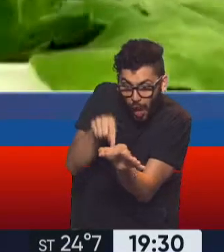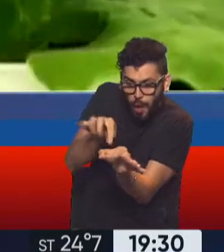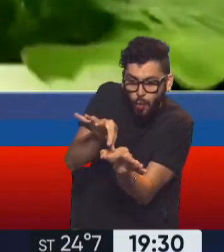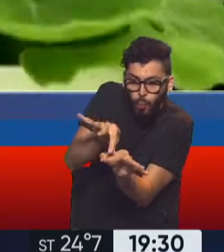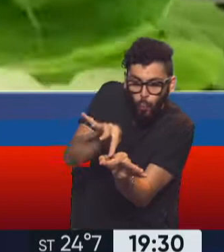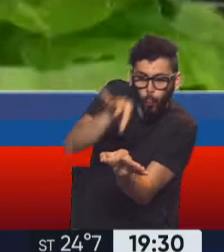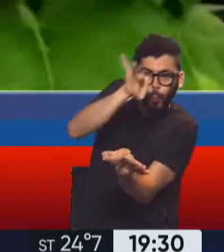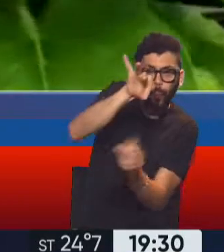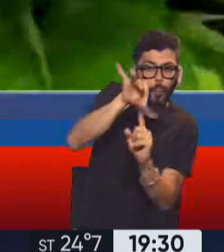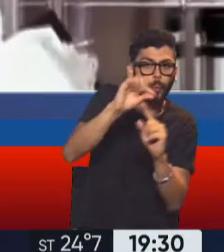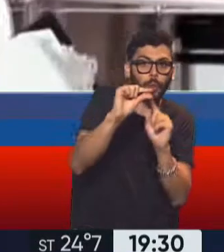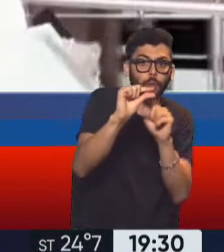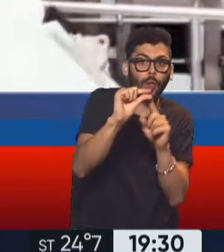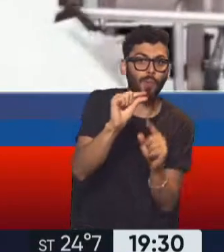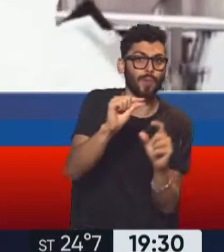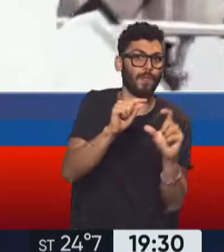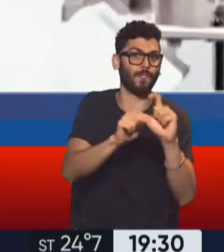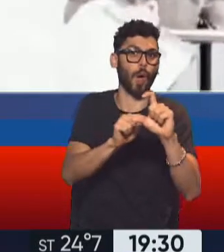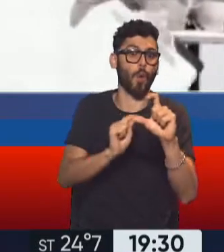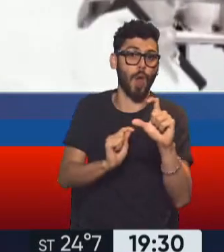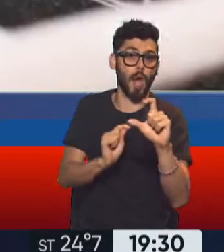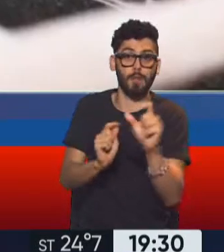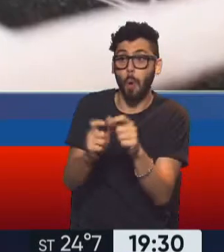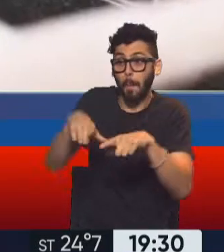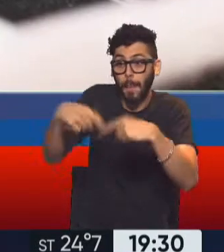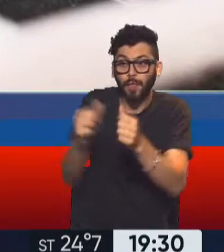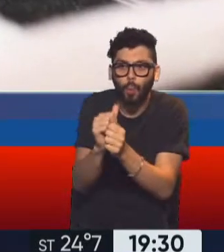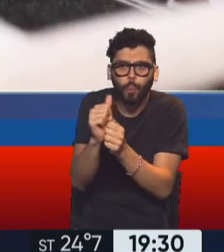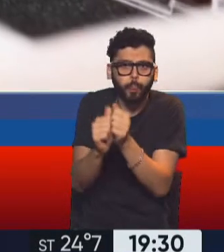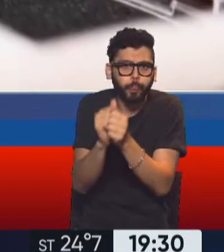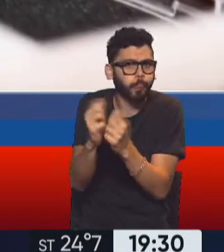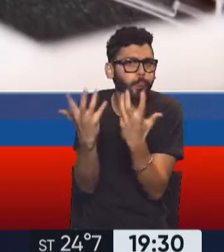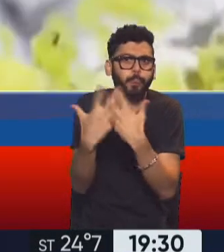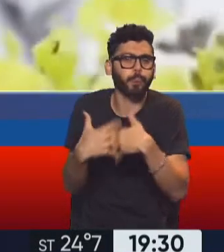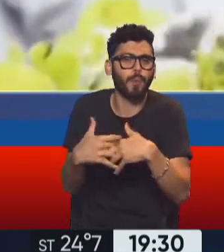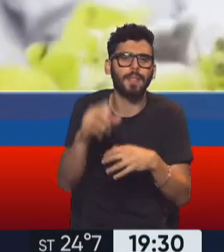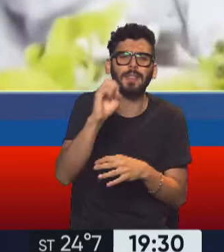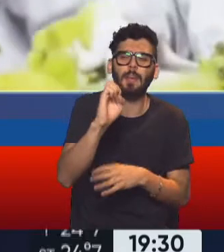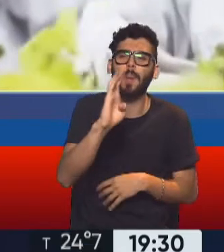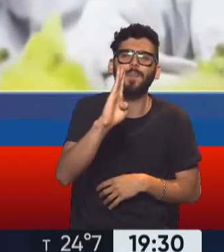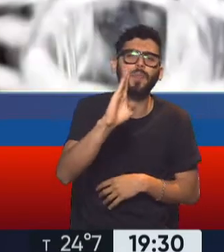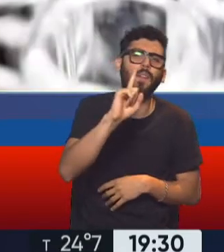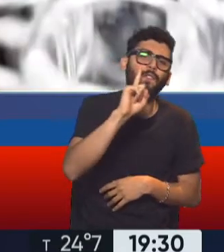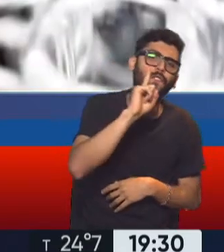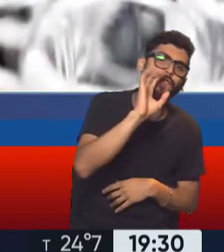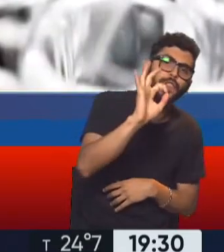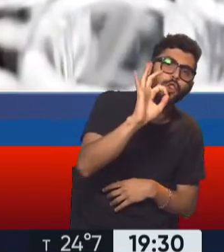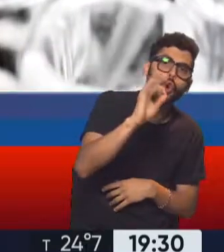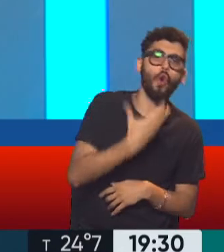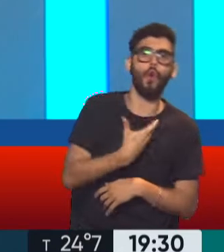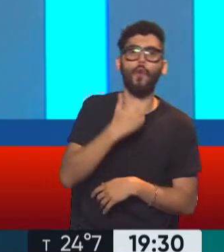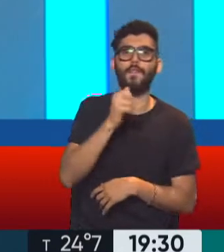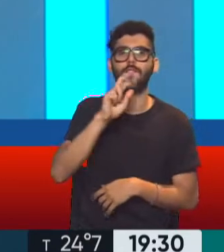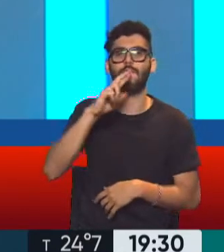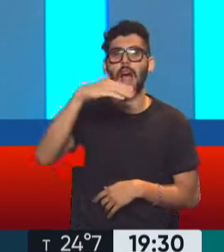vacuna, generadas por la planta. Sergio, le llaman biofarmacias. ¿Sí? ¿Dónde se